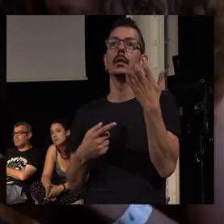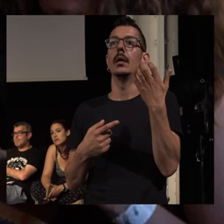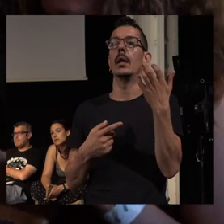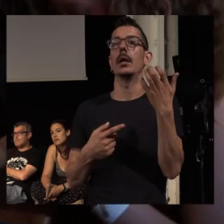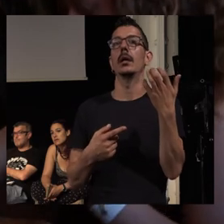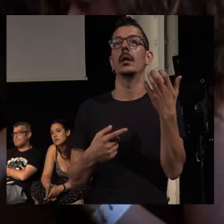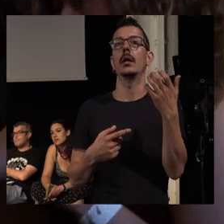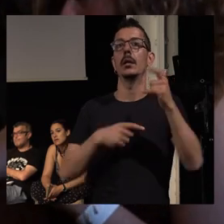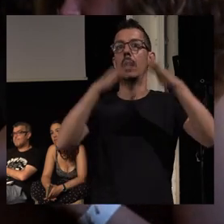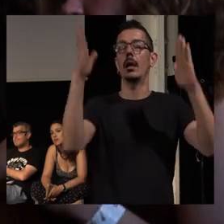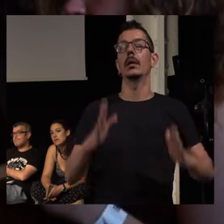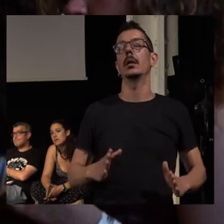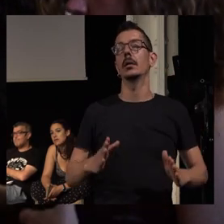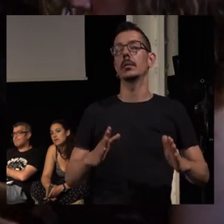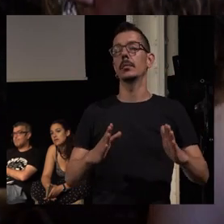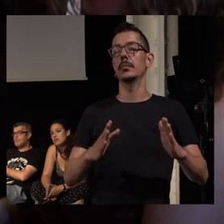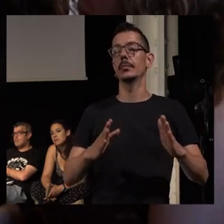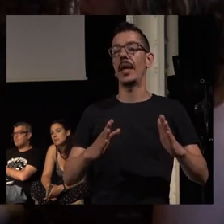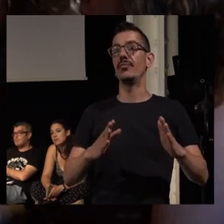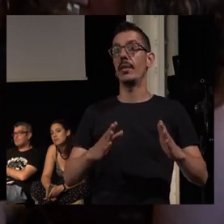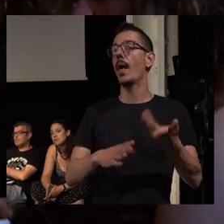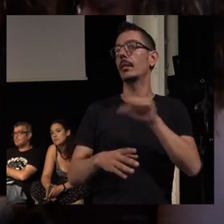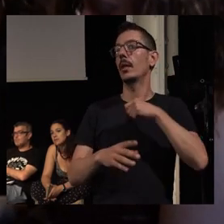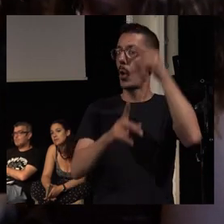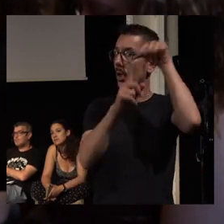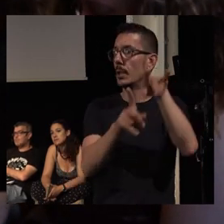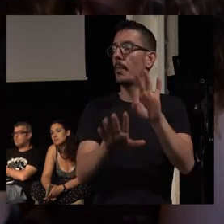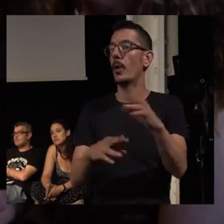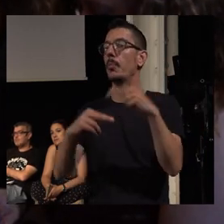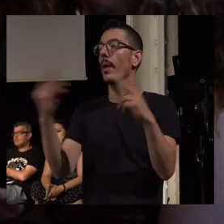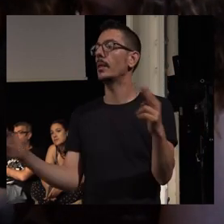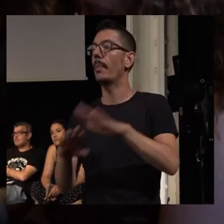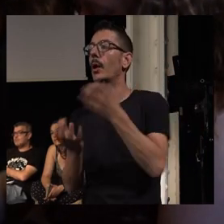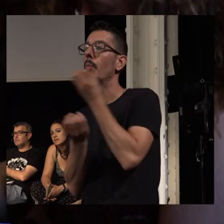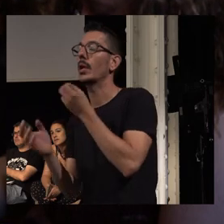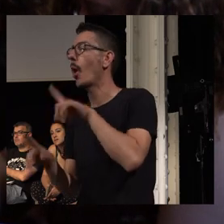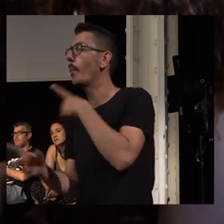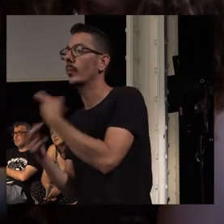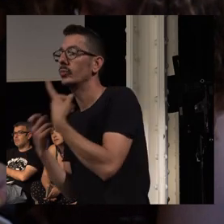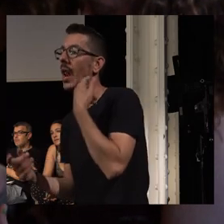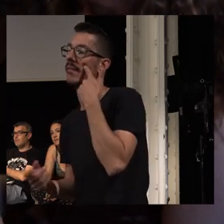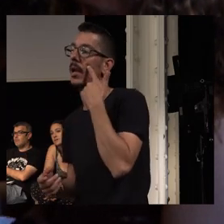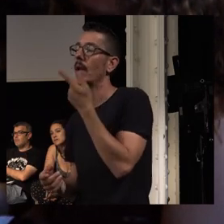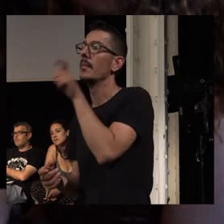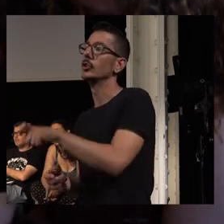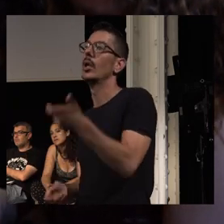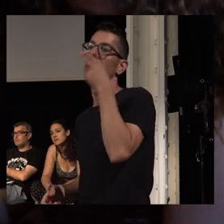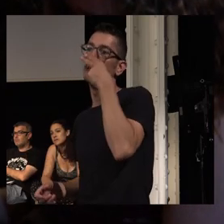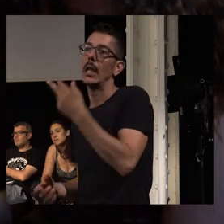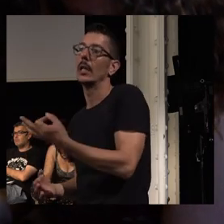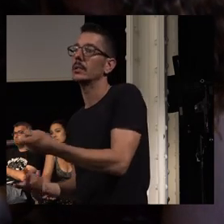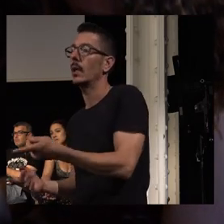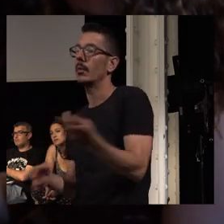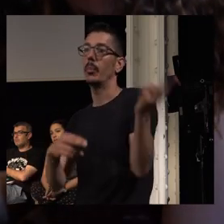derecho. Eso por un lado, ¿no? Entonces, pues, nada. Y por otro lado, lo que decías de las personas transexuales, que ¿cómo era que les habían hecho